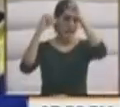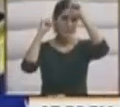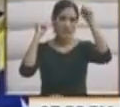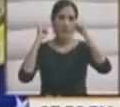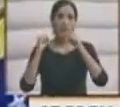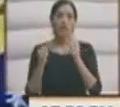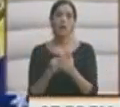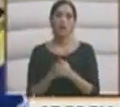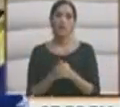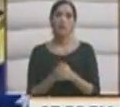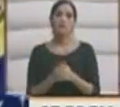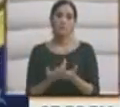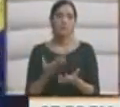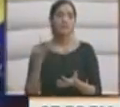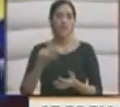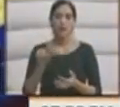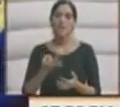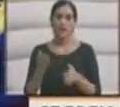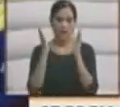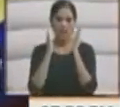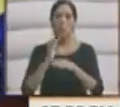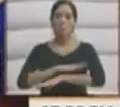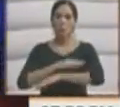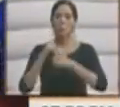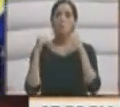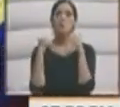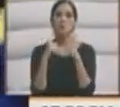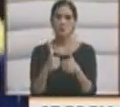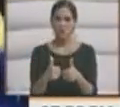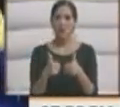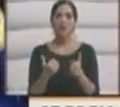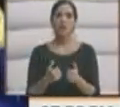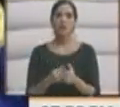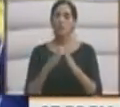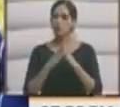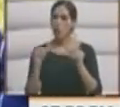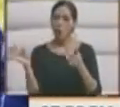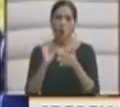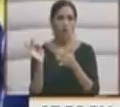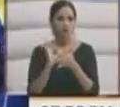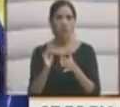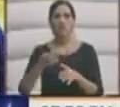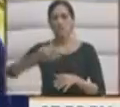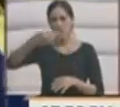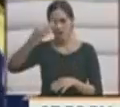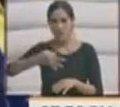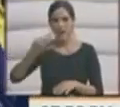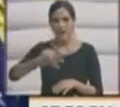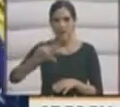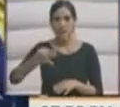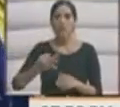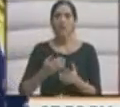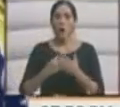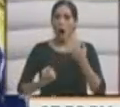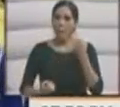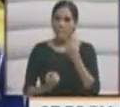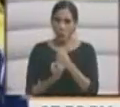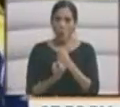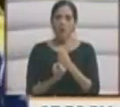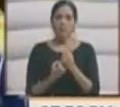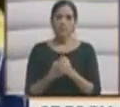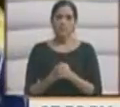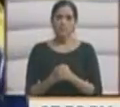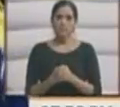consul, que allá se portó muy bien. Todos los funcionarios allá, de verdad, nos prestaron su apoyo. Llegamos